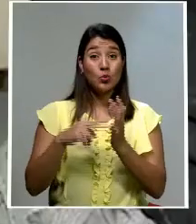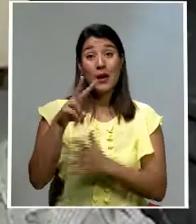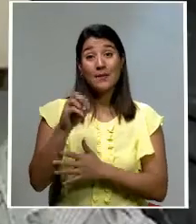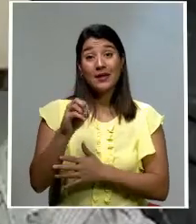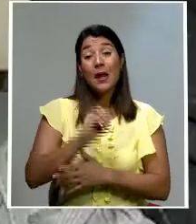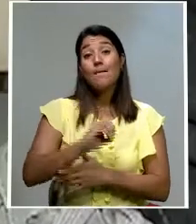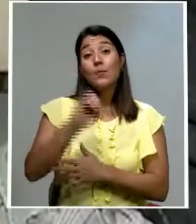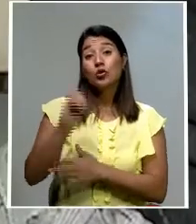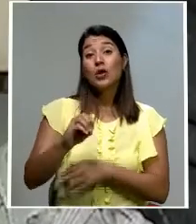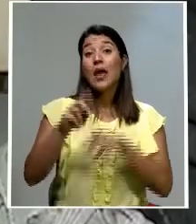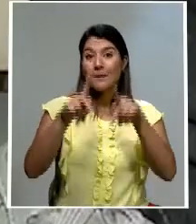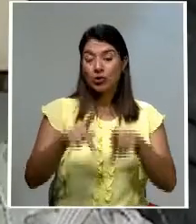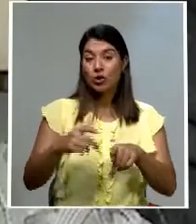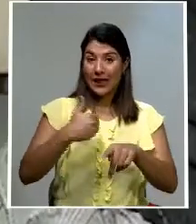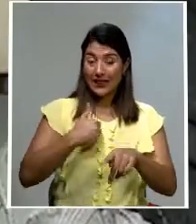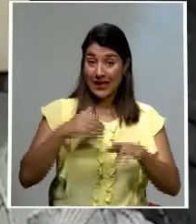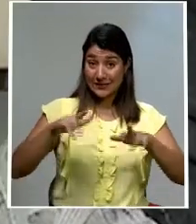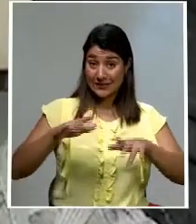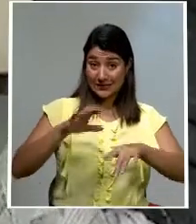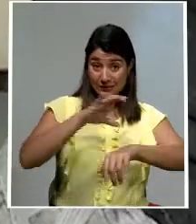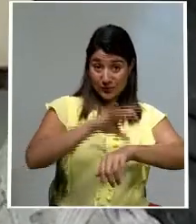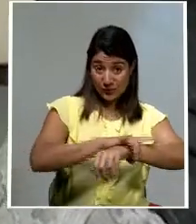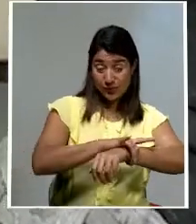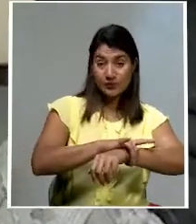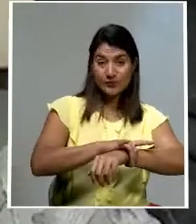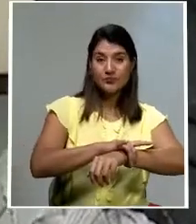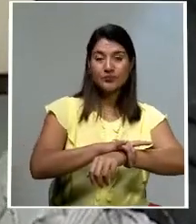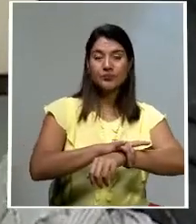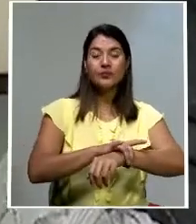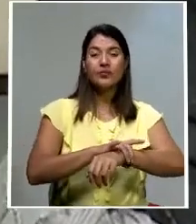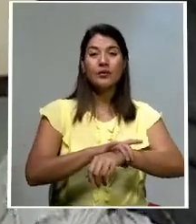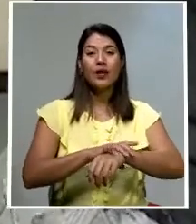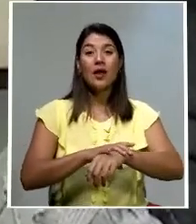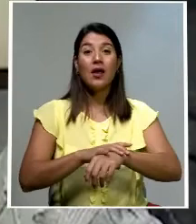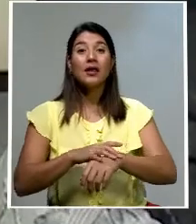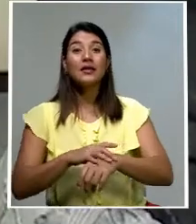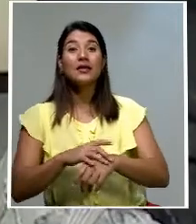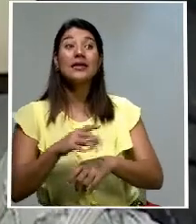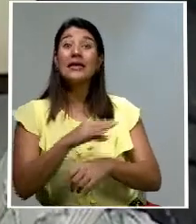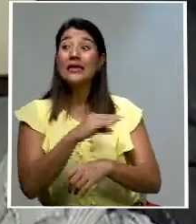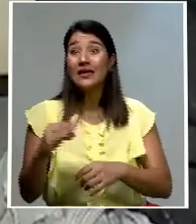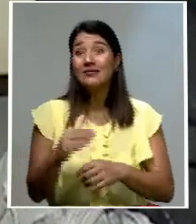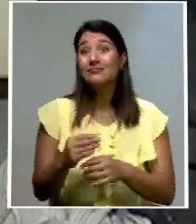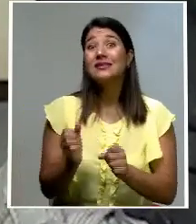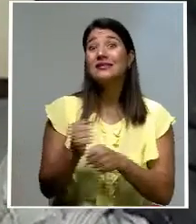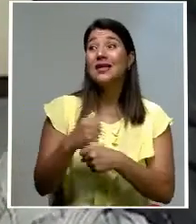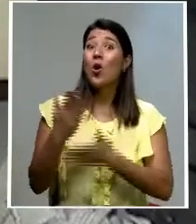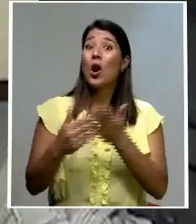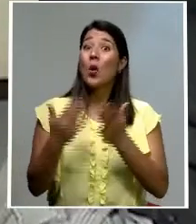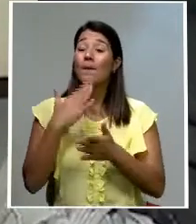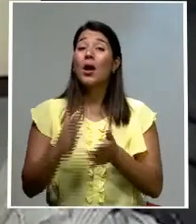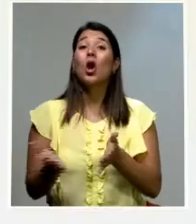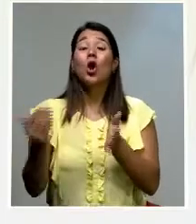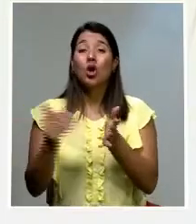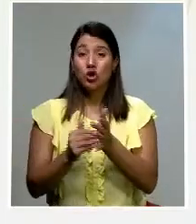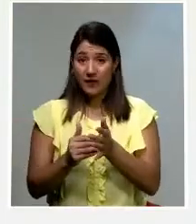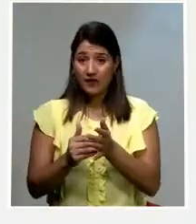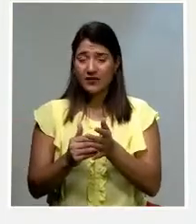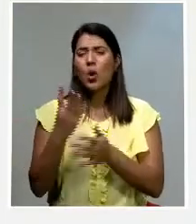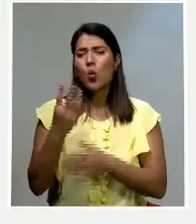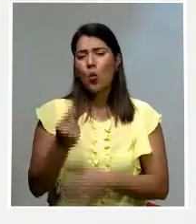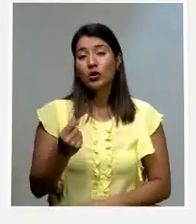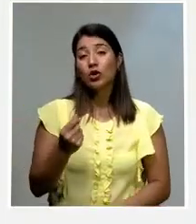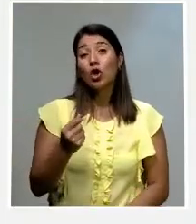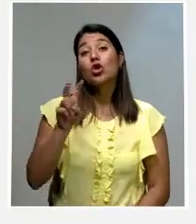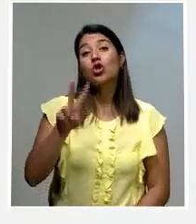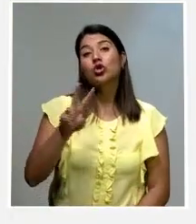personas sujetas a la modalidad de vigilancia electrónica que incurrieron en nuevos delitos, o sea, reincidencia, fue apenas